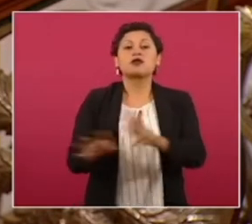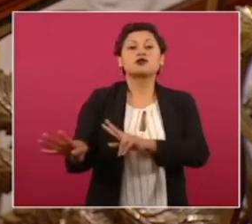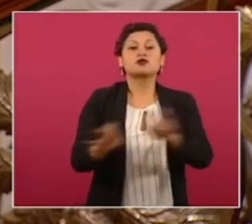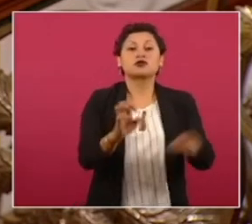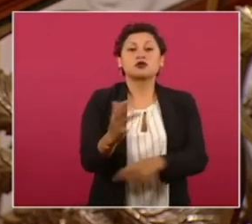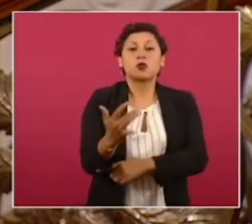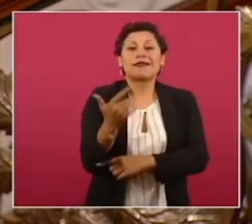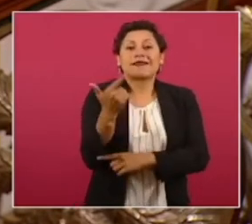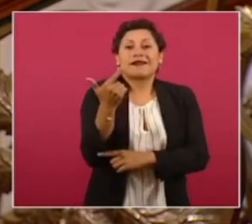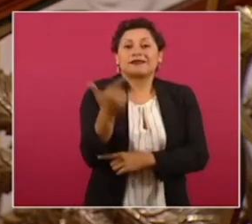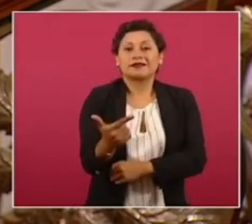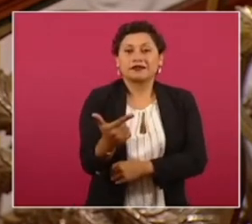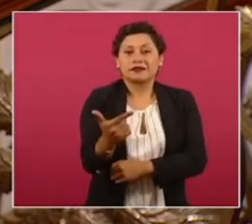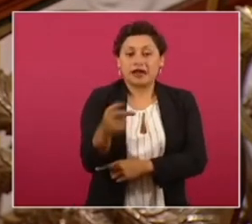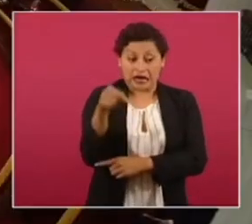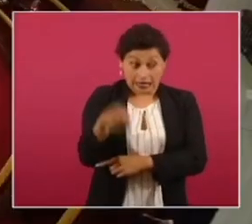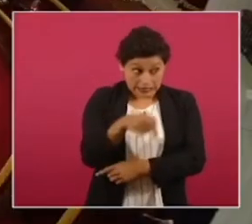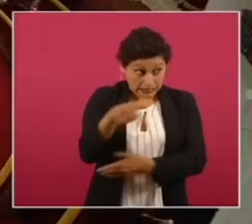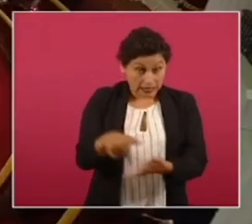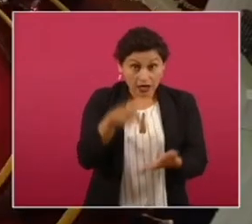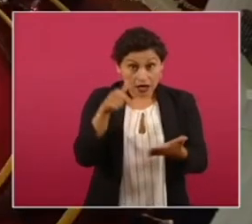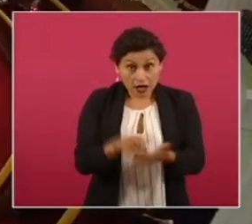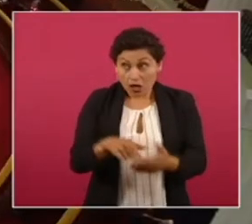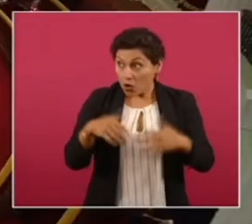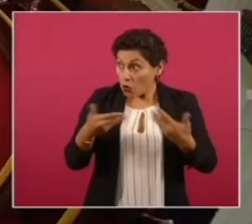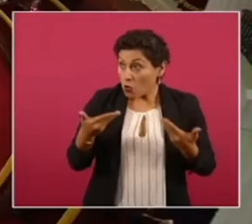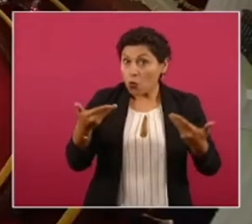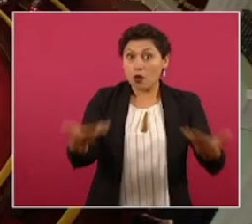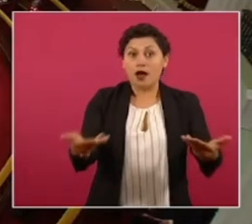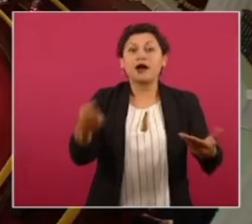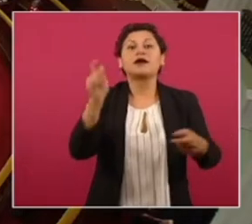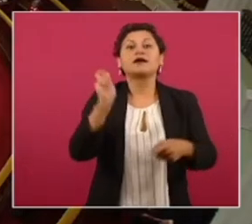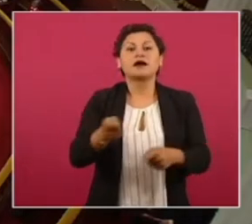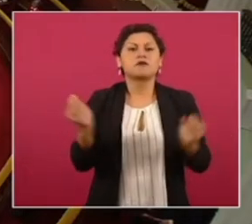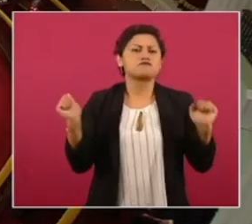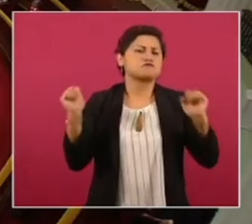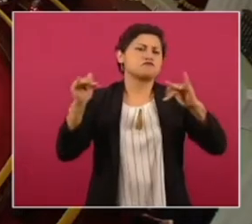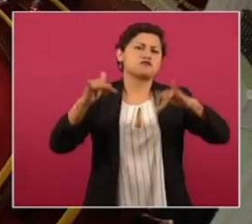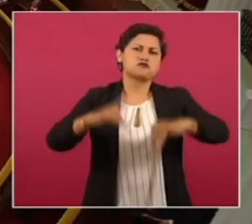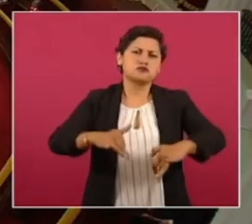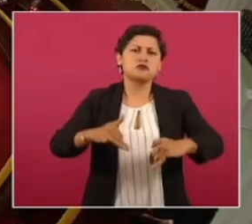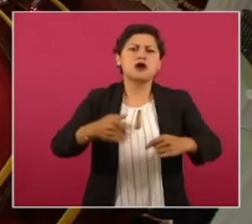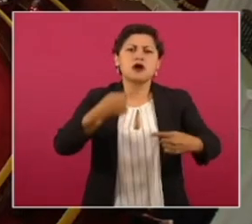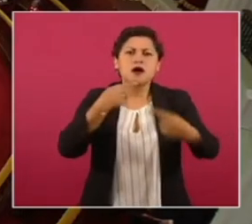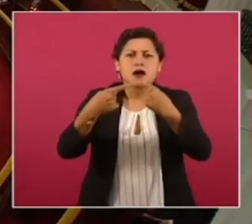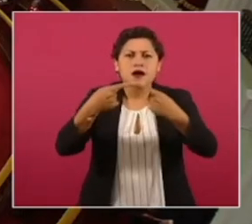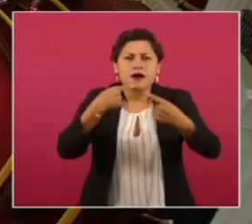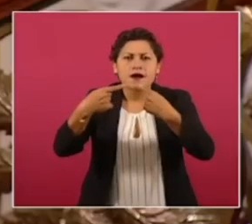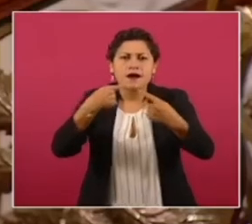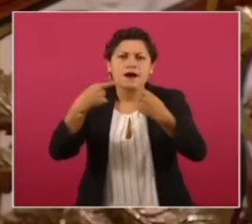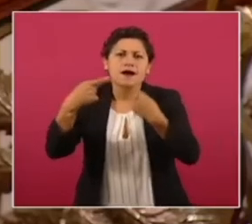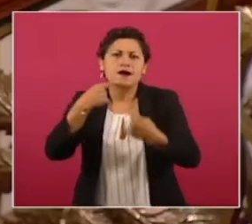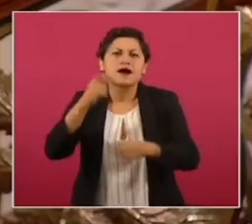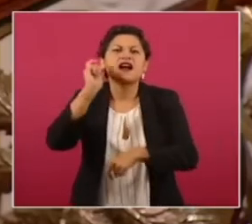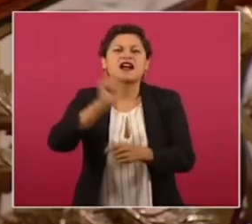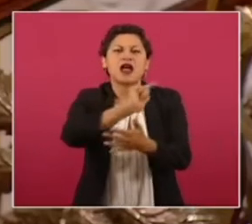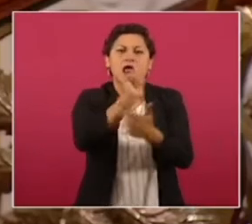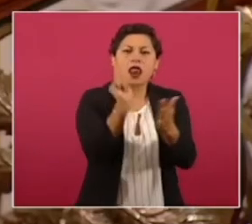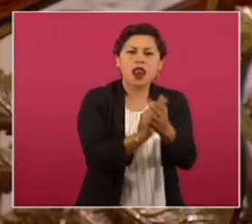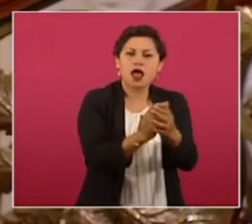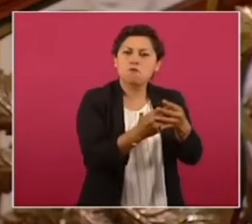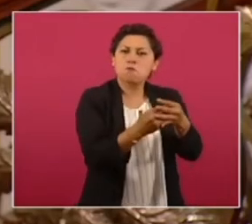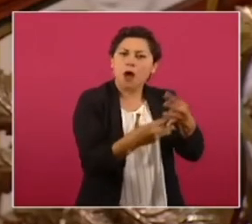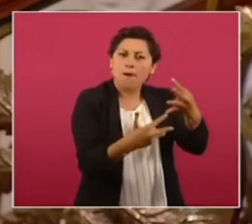1857, este recinto también dio resguardo a los debates sobre las leyes que fueron haciendo viable